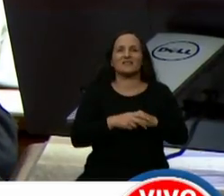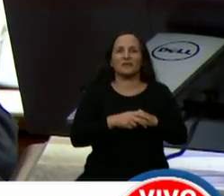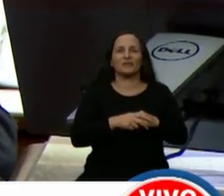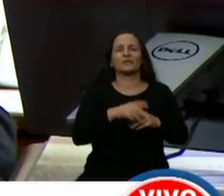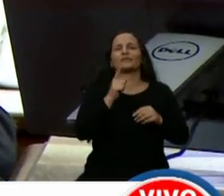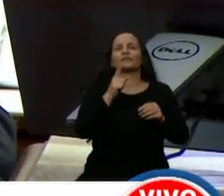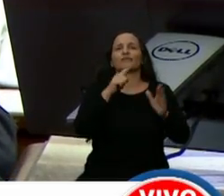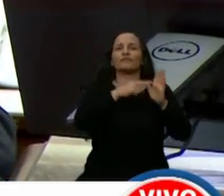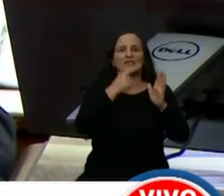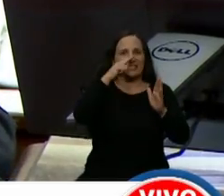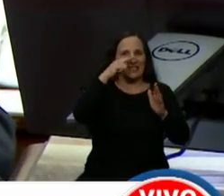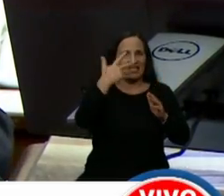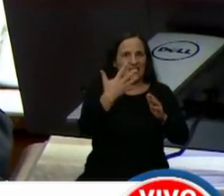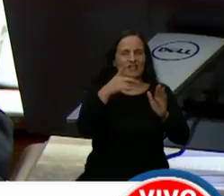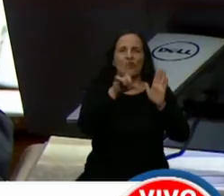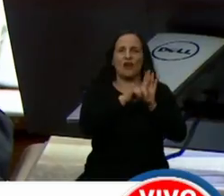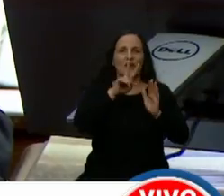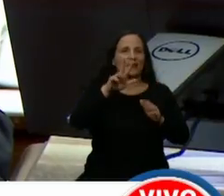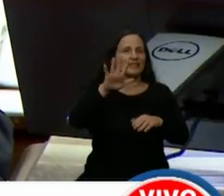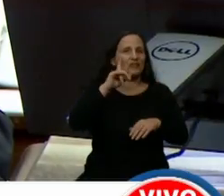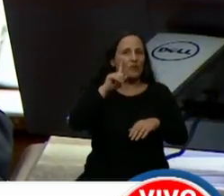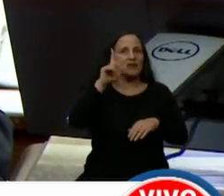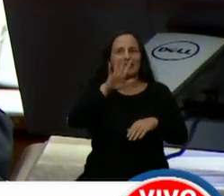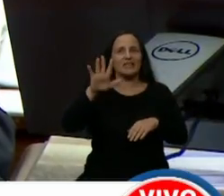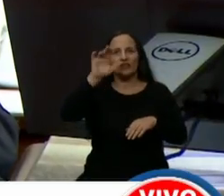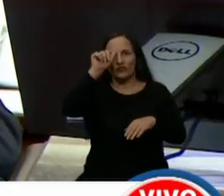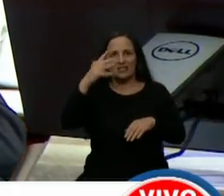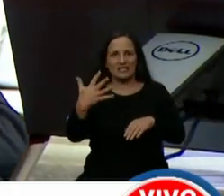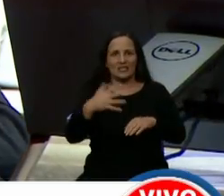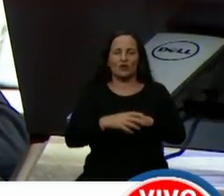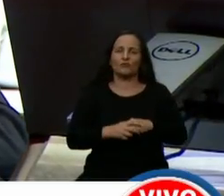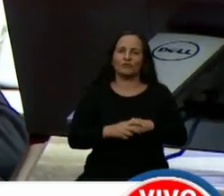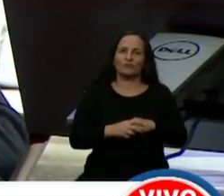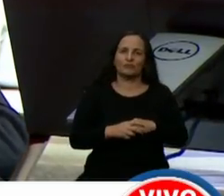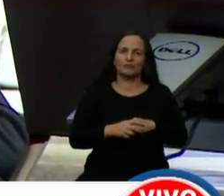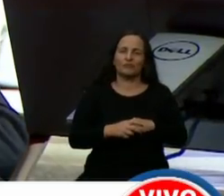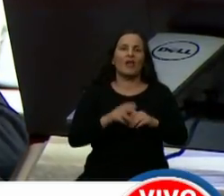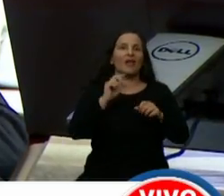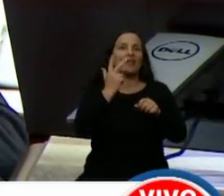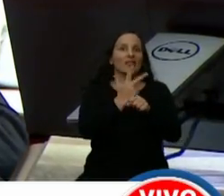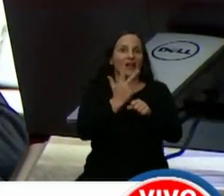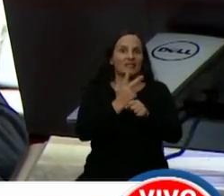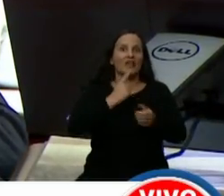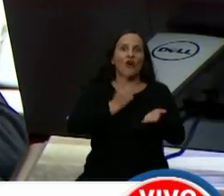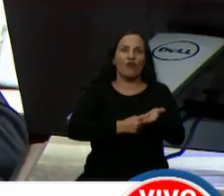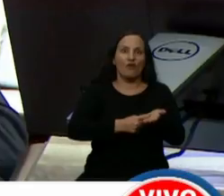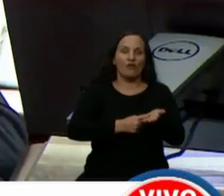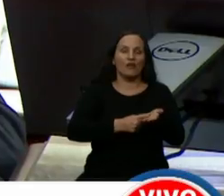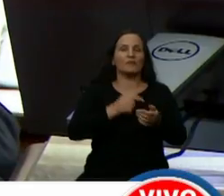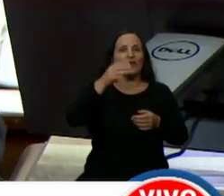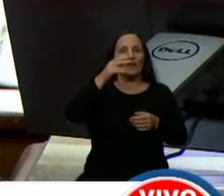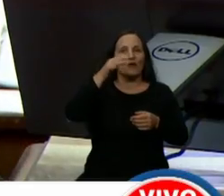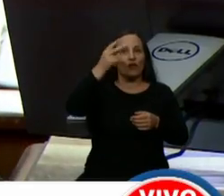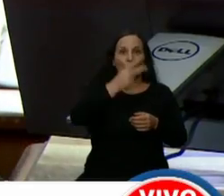el artículo 75 de la ley 25 mil 565 tercero orden del día